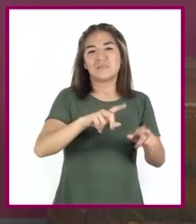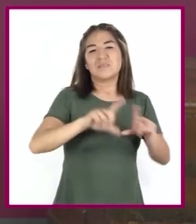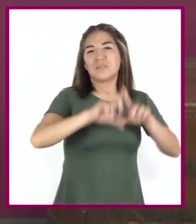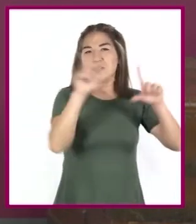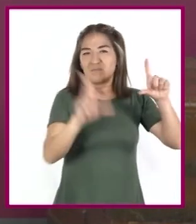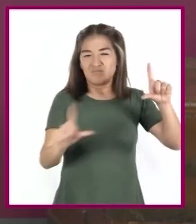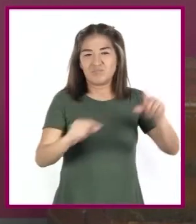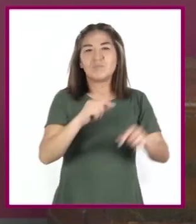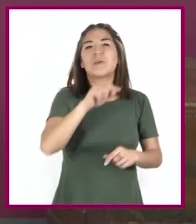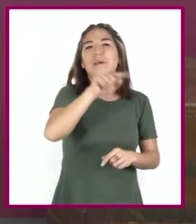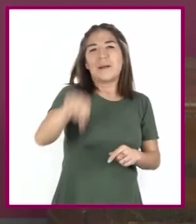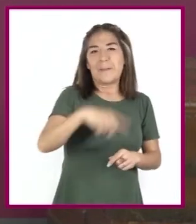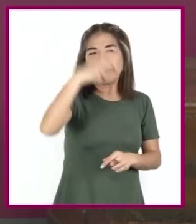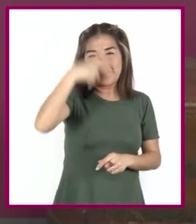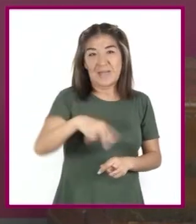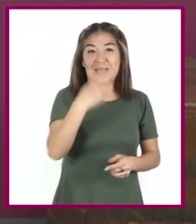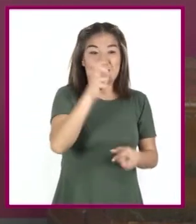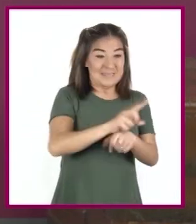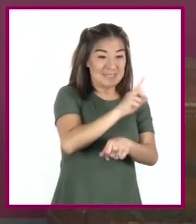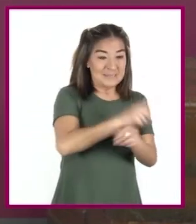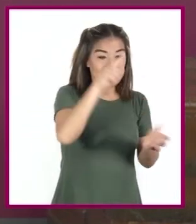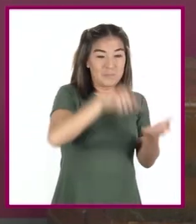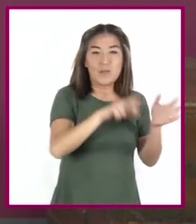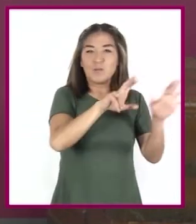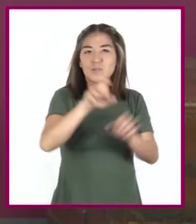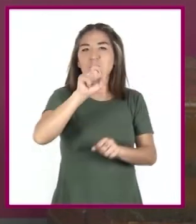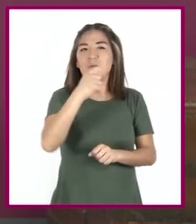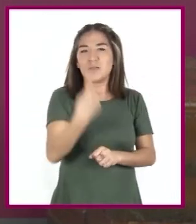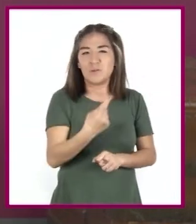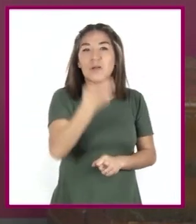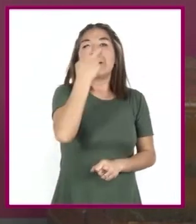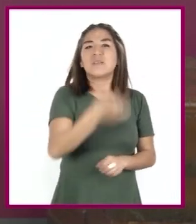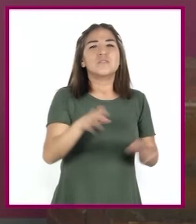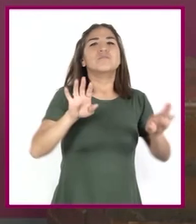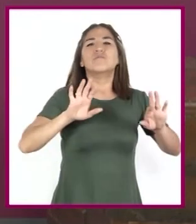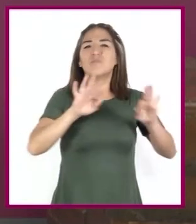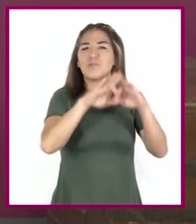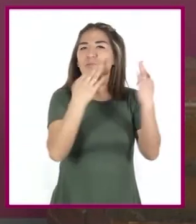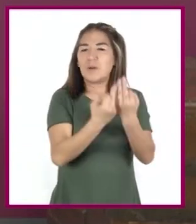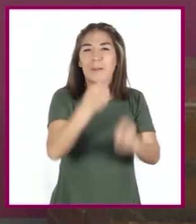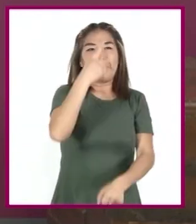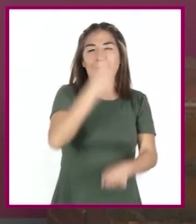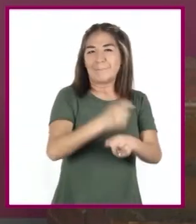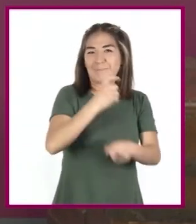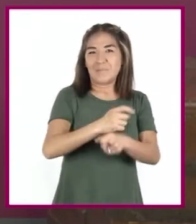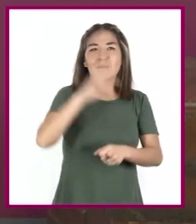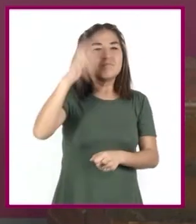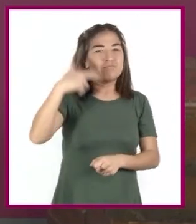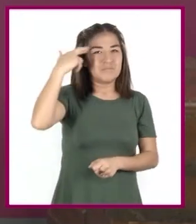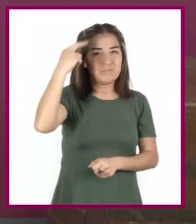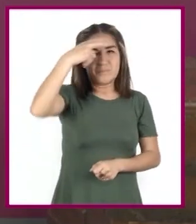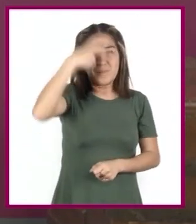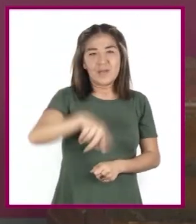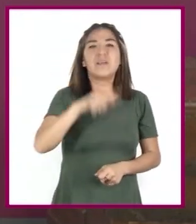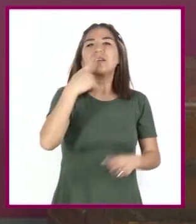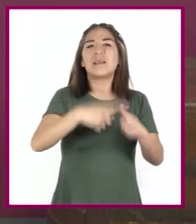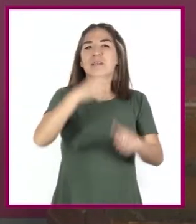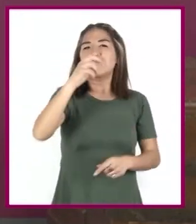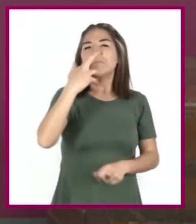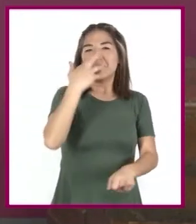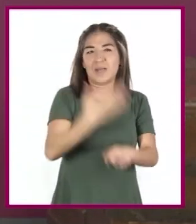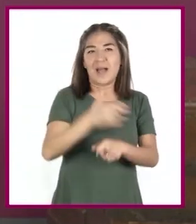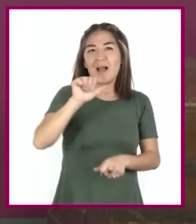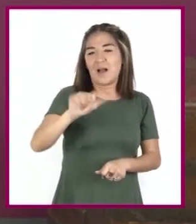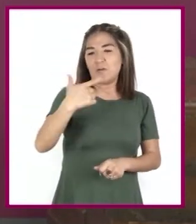territorio mexicano desde 1821, en que se conformó el primer imperio mexicano, al frente de Agustín